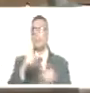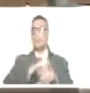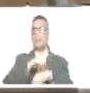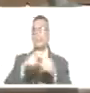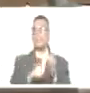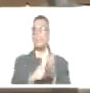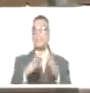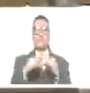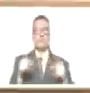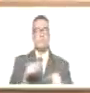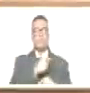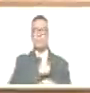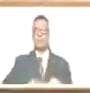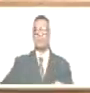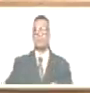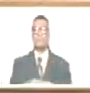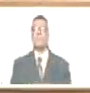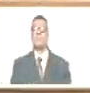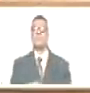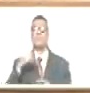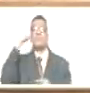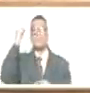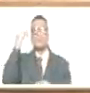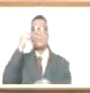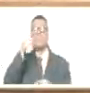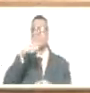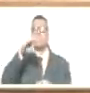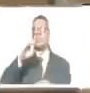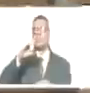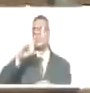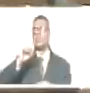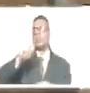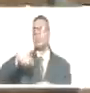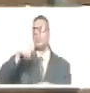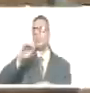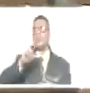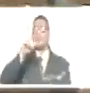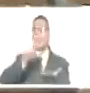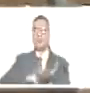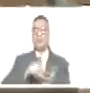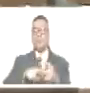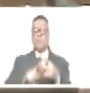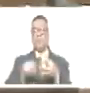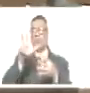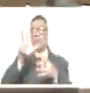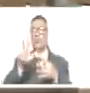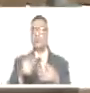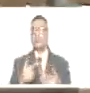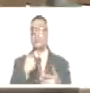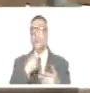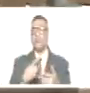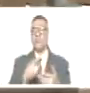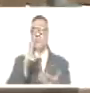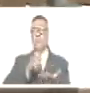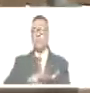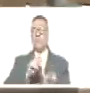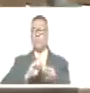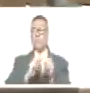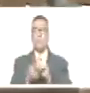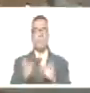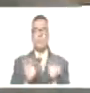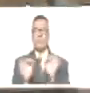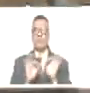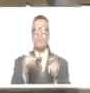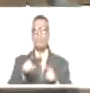señor presidente. En consideración el acápite, aprobado. Siguiente. Tercero, se sugiere aprobar sin modificación la denominación